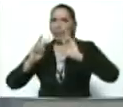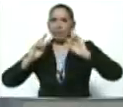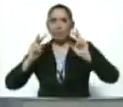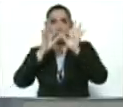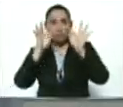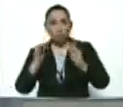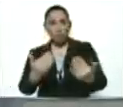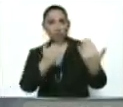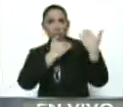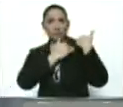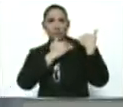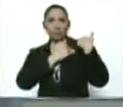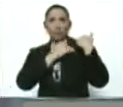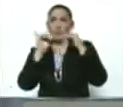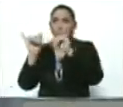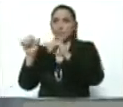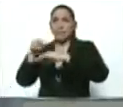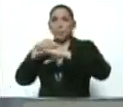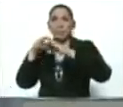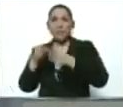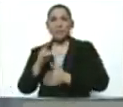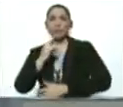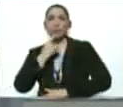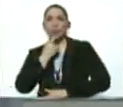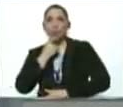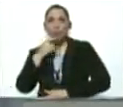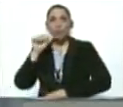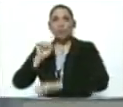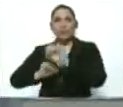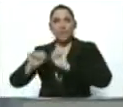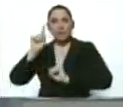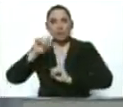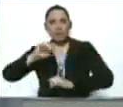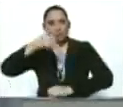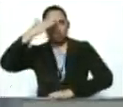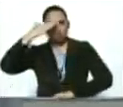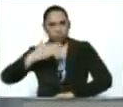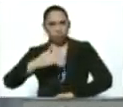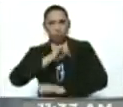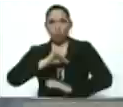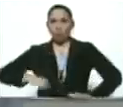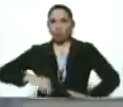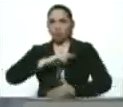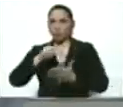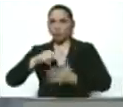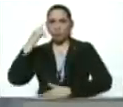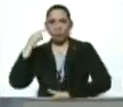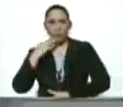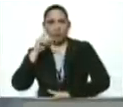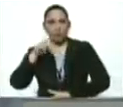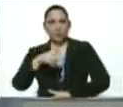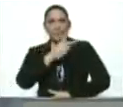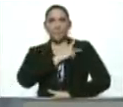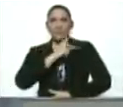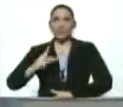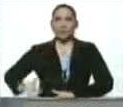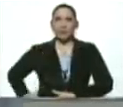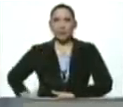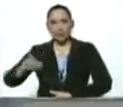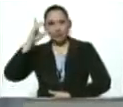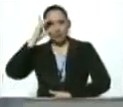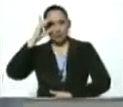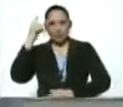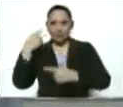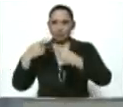manera responsable con el propio ministro de la Defensa, con el comandante general de la Guardia Nacional, con la ciudadana vicepresidenta y